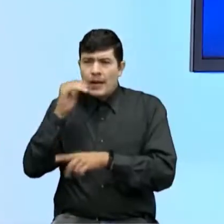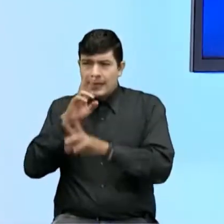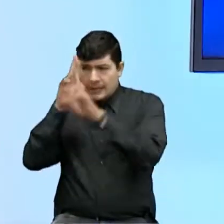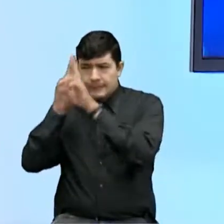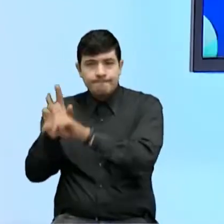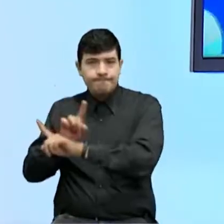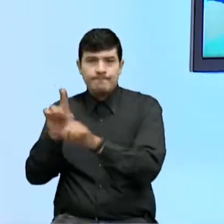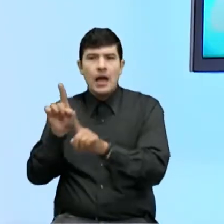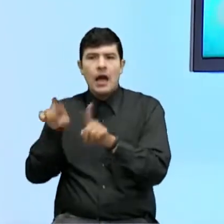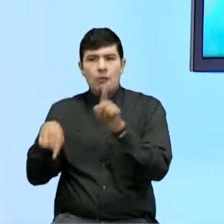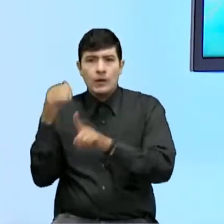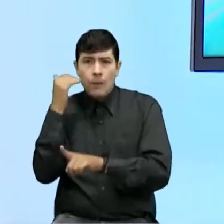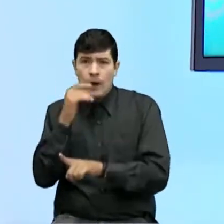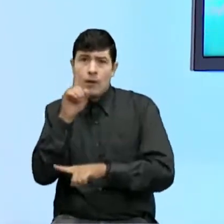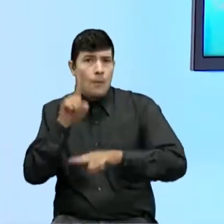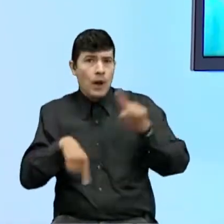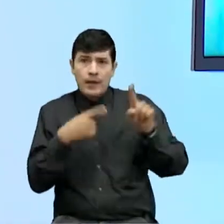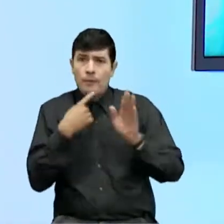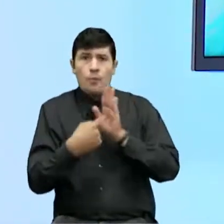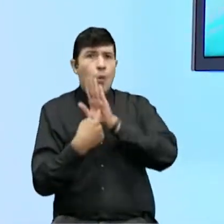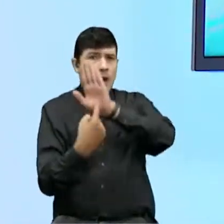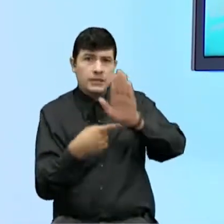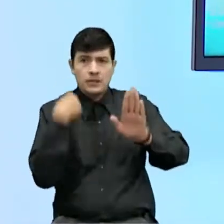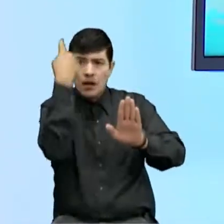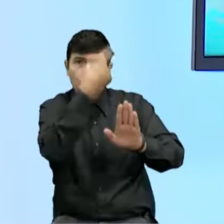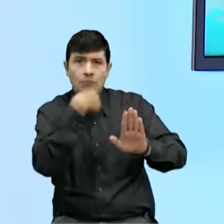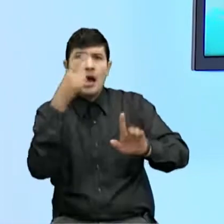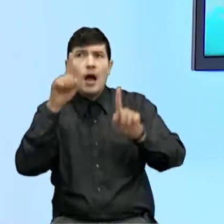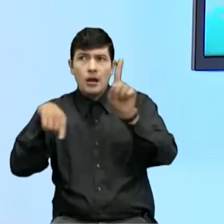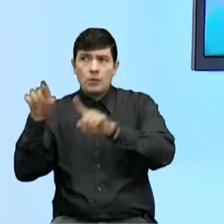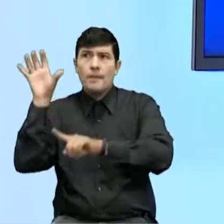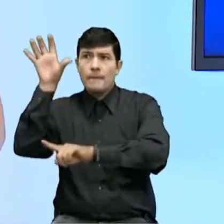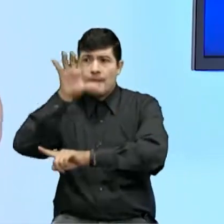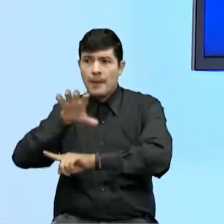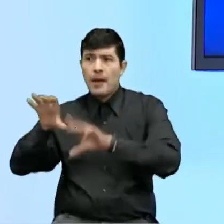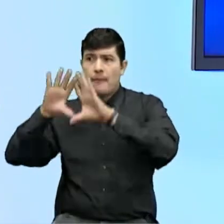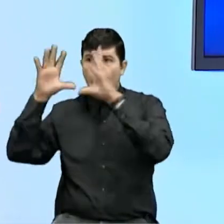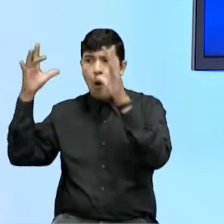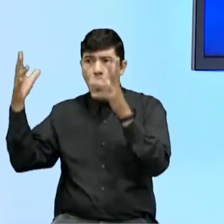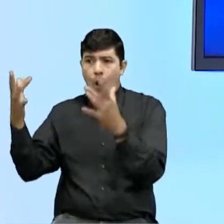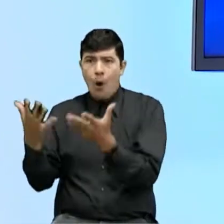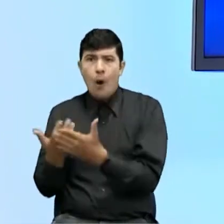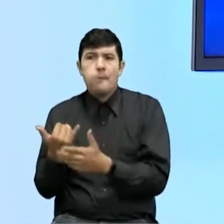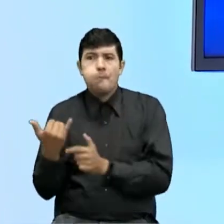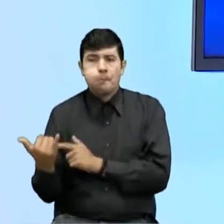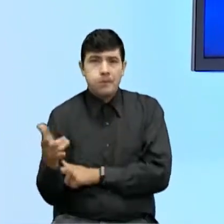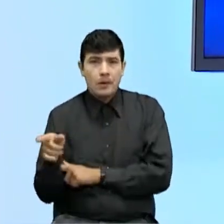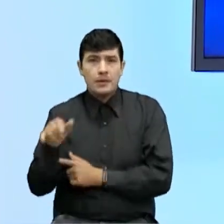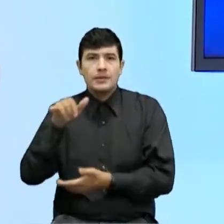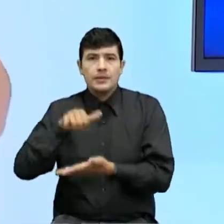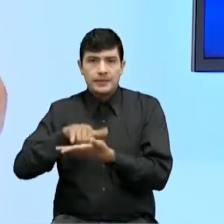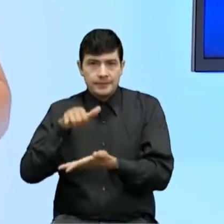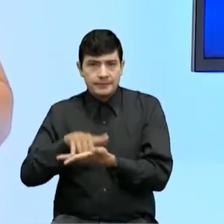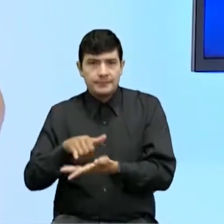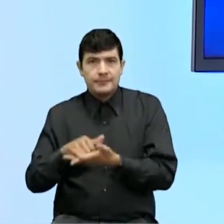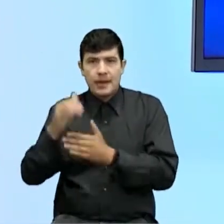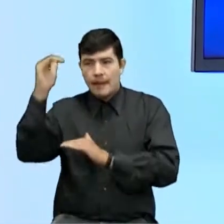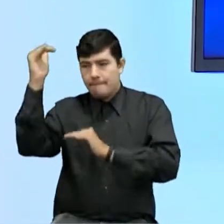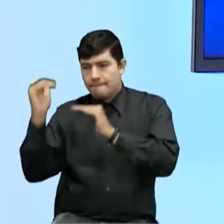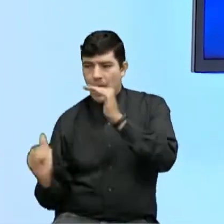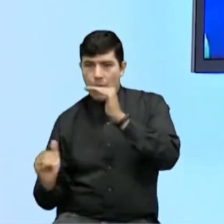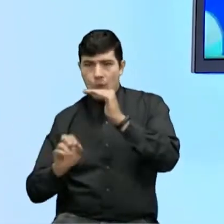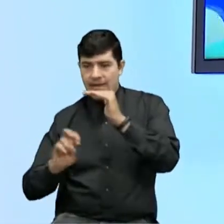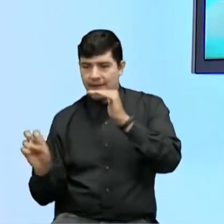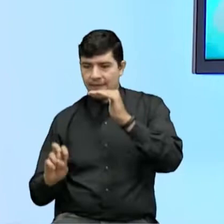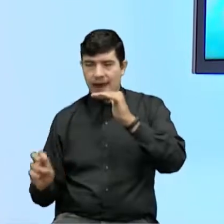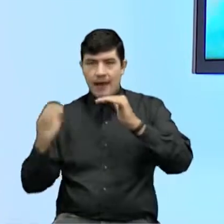cultural, etcétera, pero sí hay muchos lugares del mundo en donde se baja de rango, digamos,